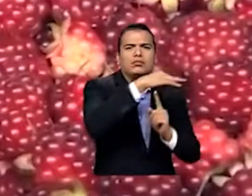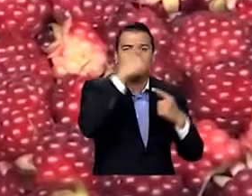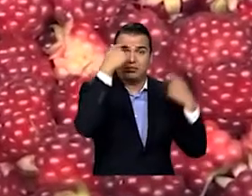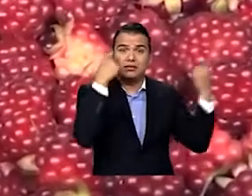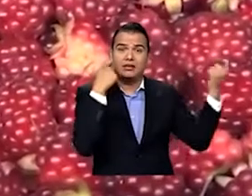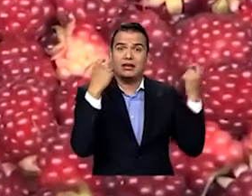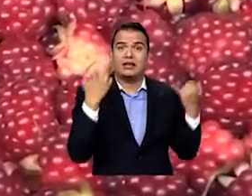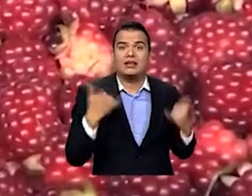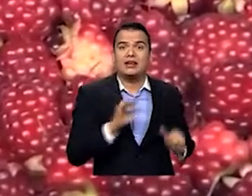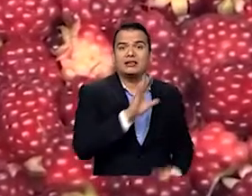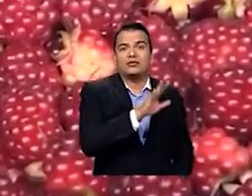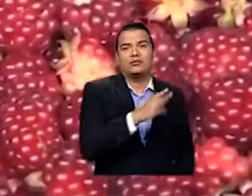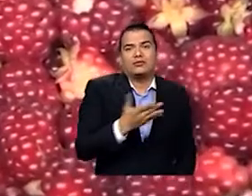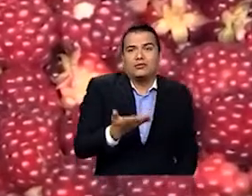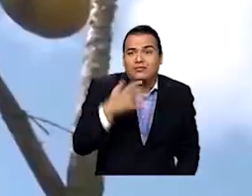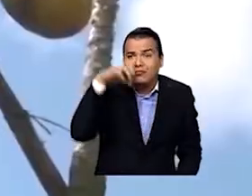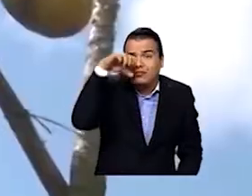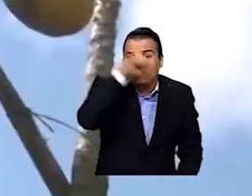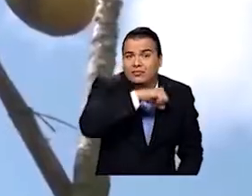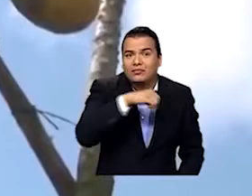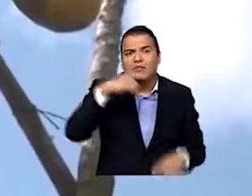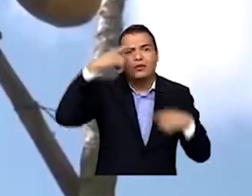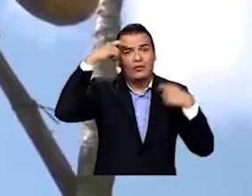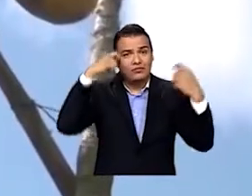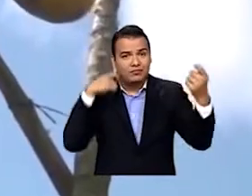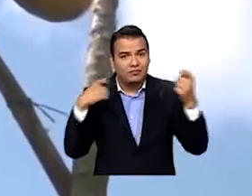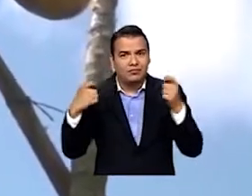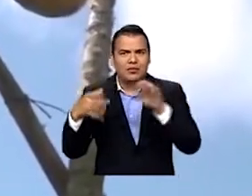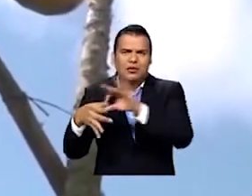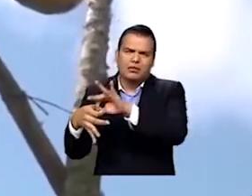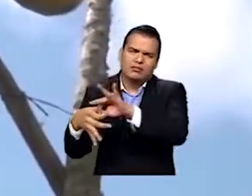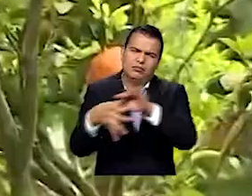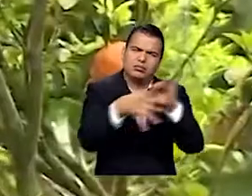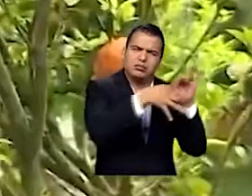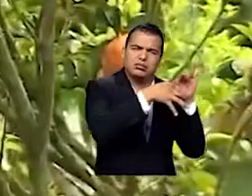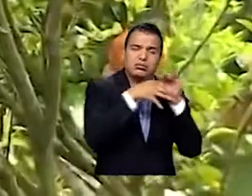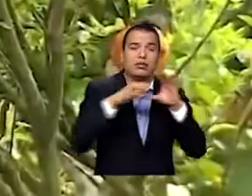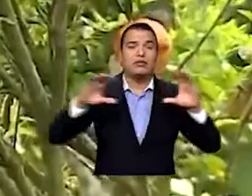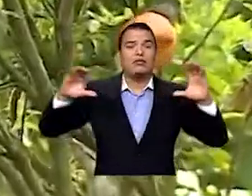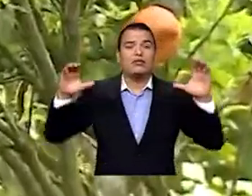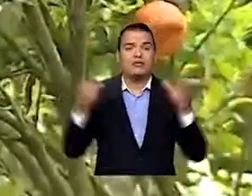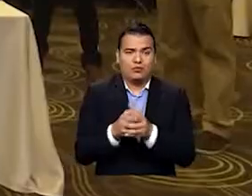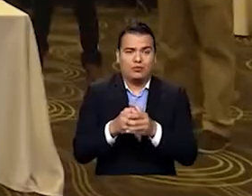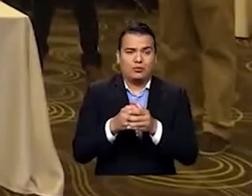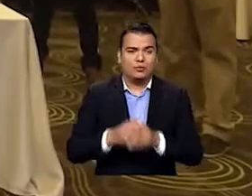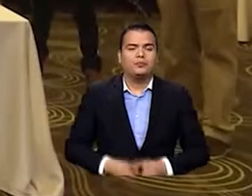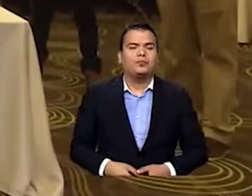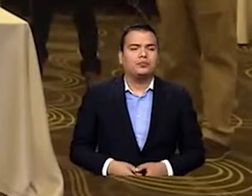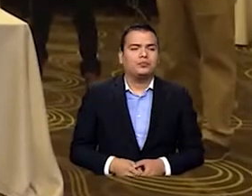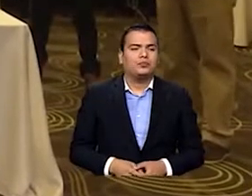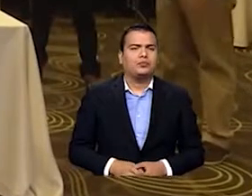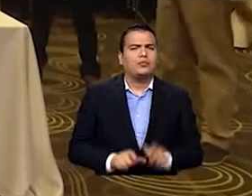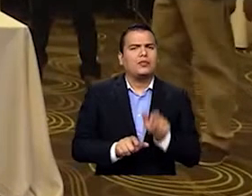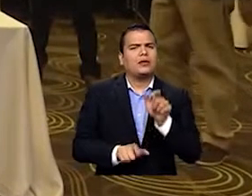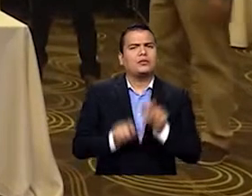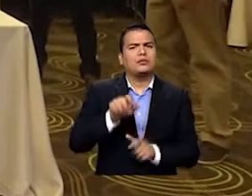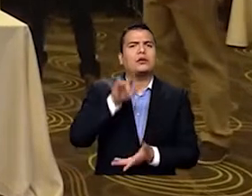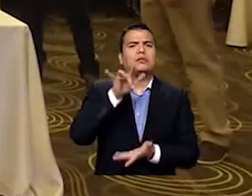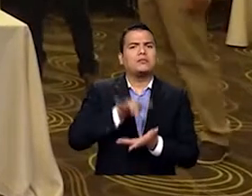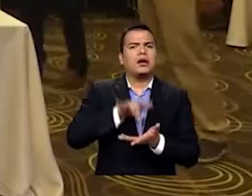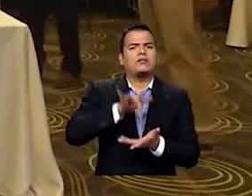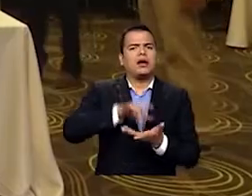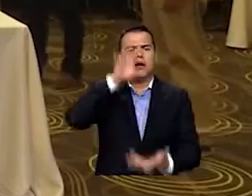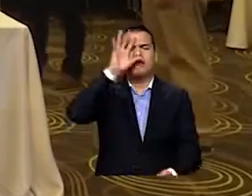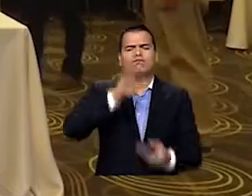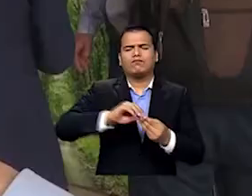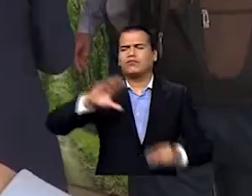la CBC, esta es una apuesta articulada y conjunta de las corporaciones autónomas regionales. La totalidad de los presentes acogió la idea con